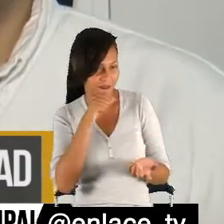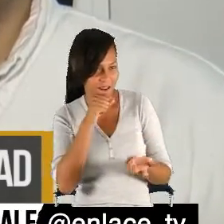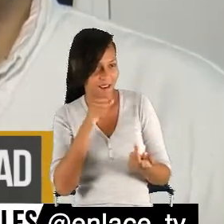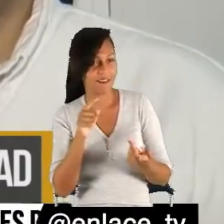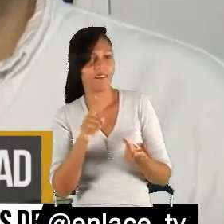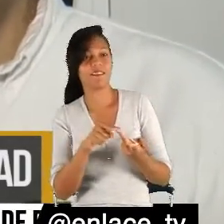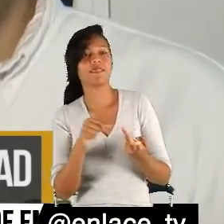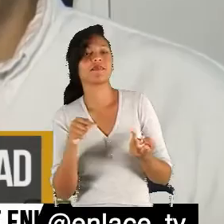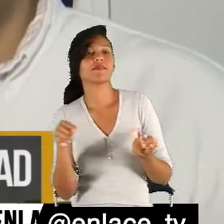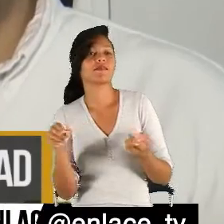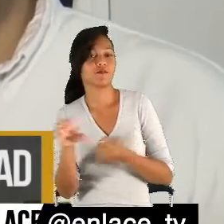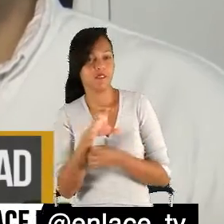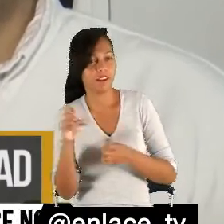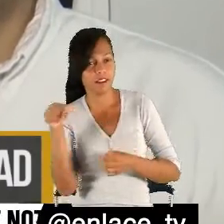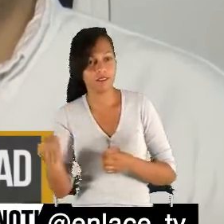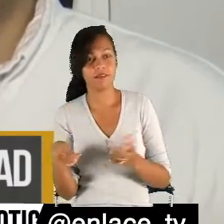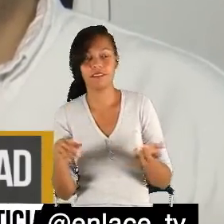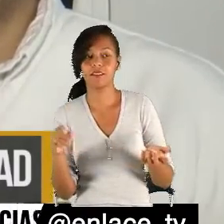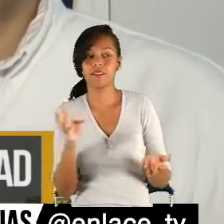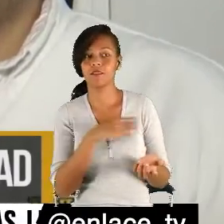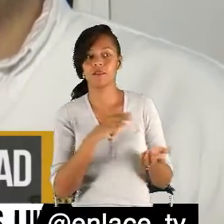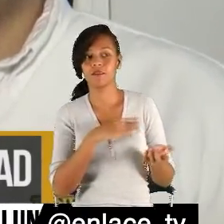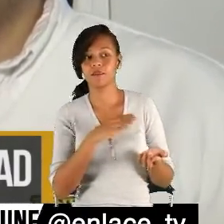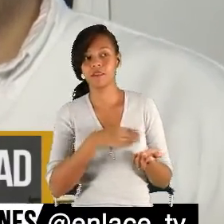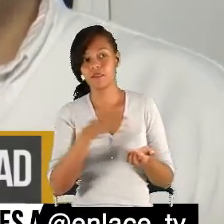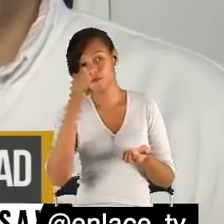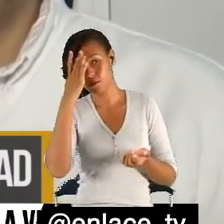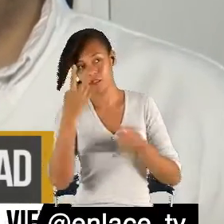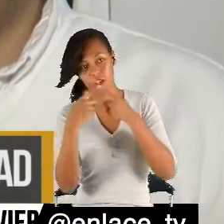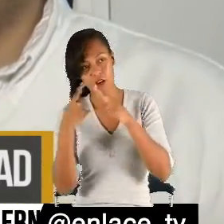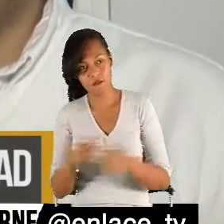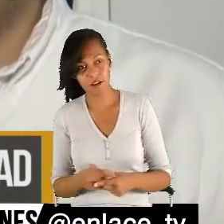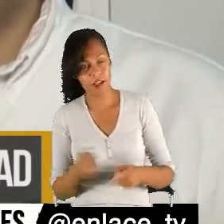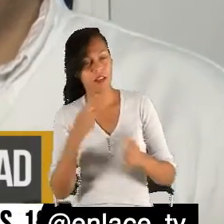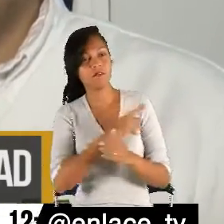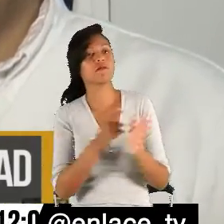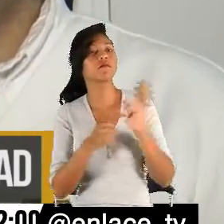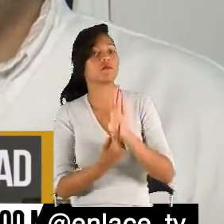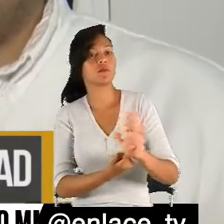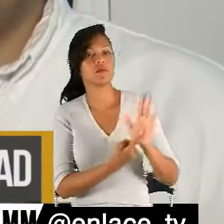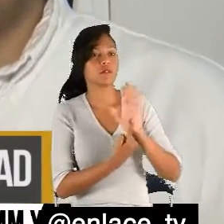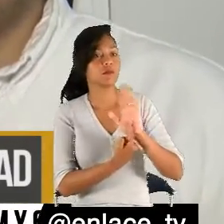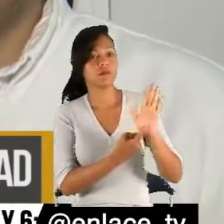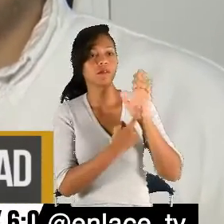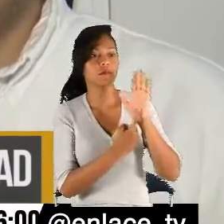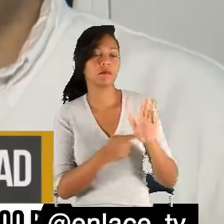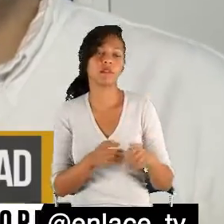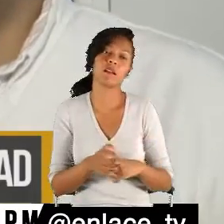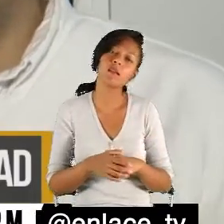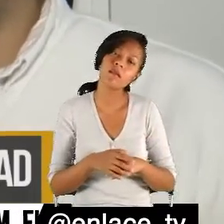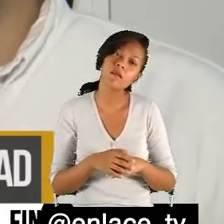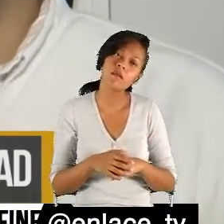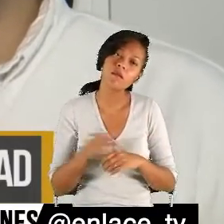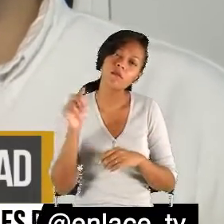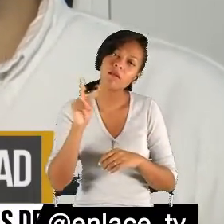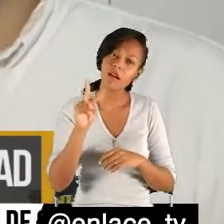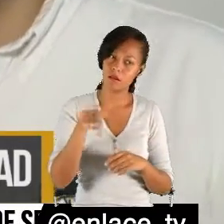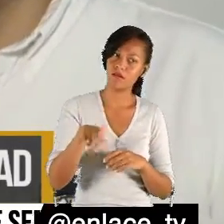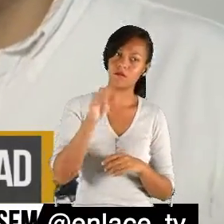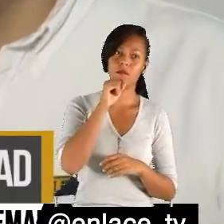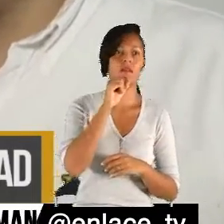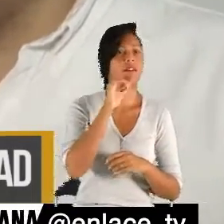vamos a seguir trabajando en el tema de diversificar contenidos para que puedan encontrar no solamente los días de arrancar menos sino noticias también más